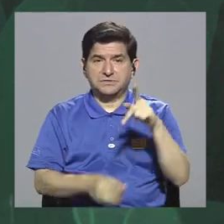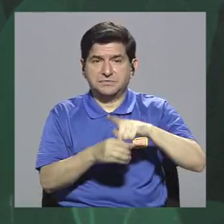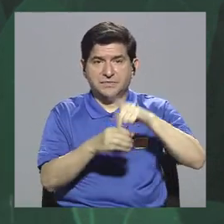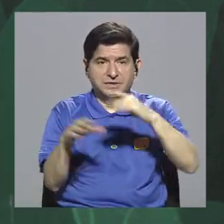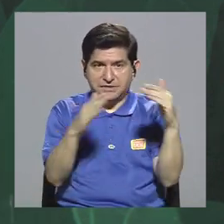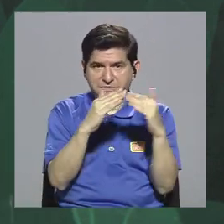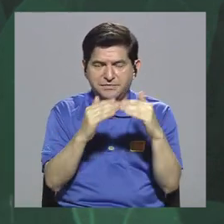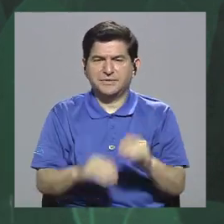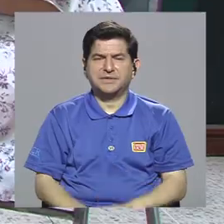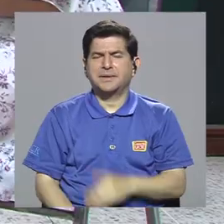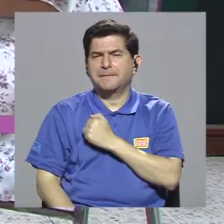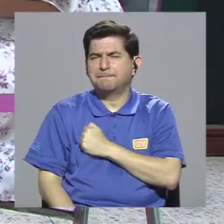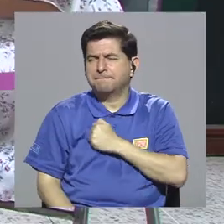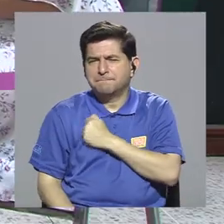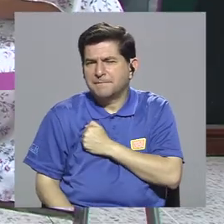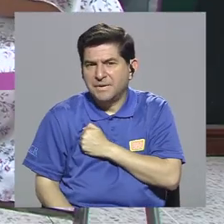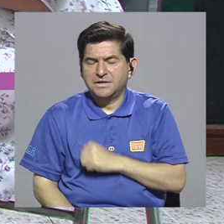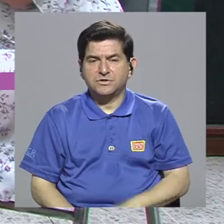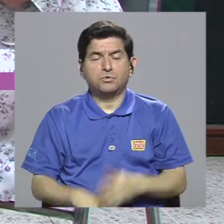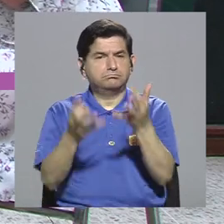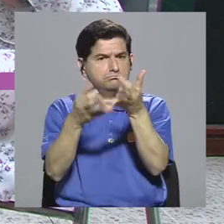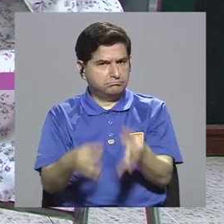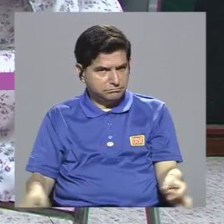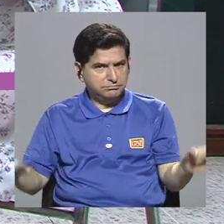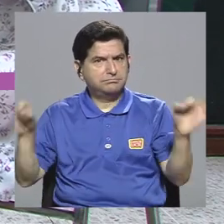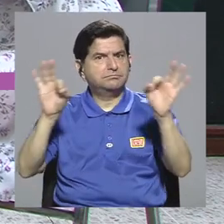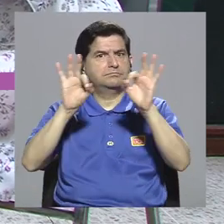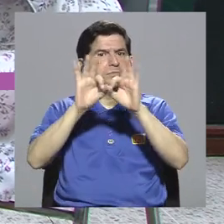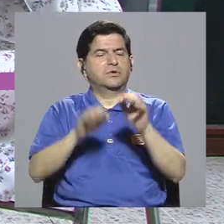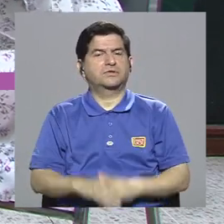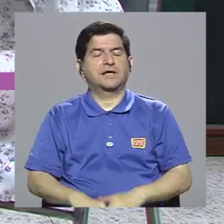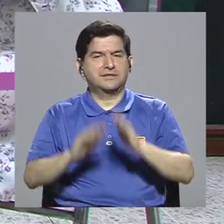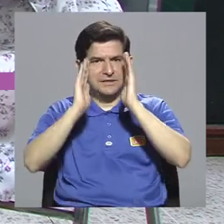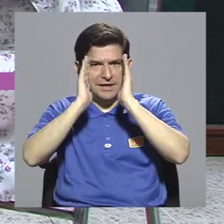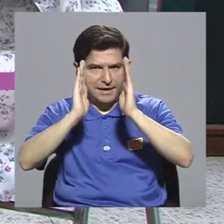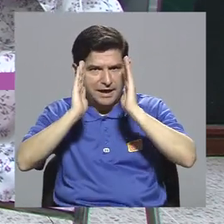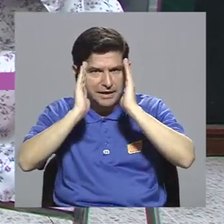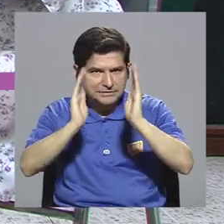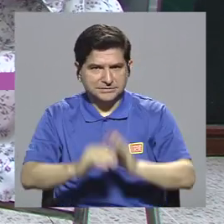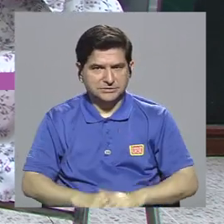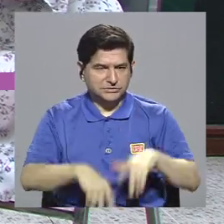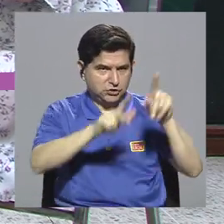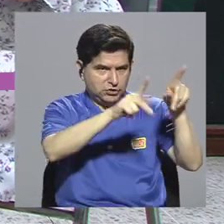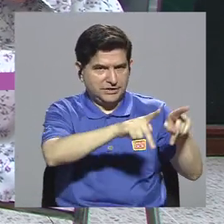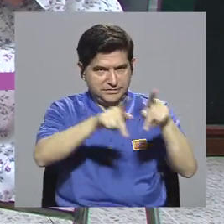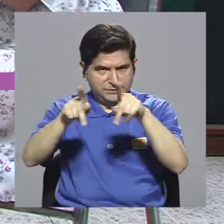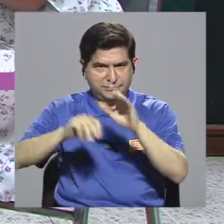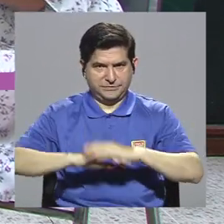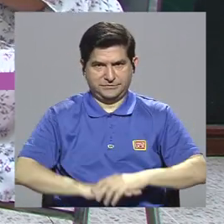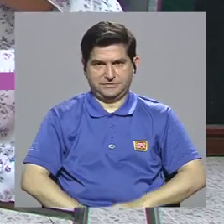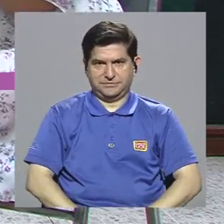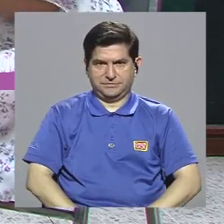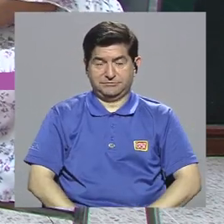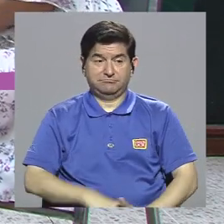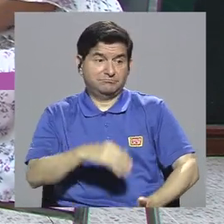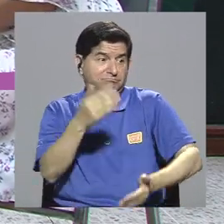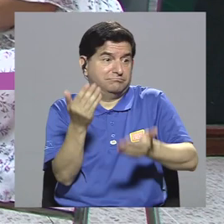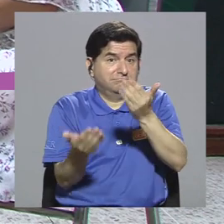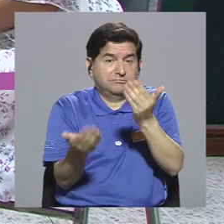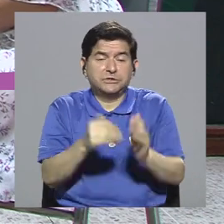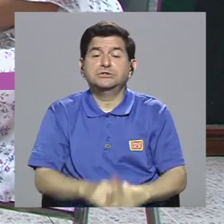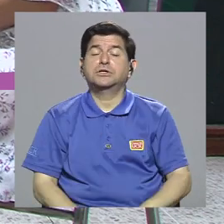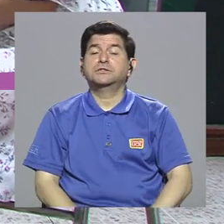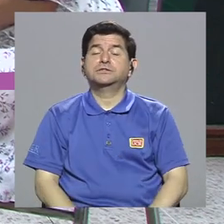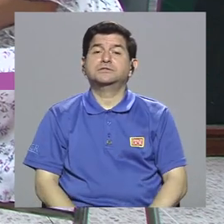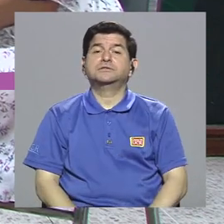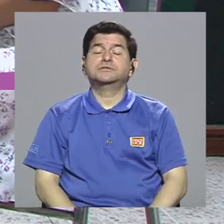aquí, perdón, es donde es importante la escucha, escuchar a esa persona, tal vez, ¿verdad? Ajá,